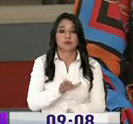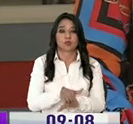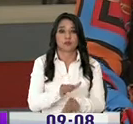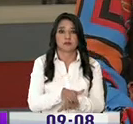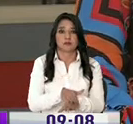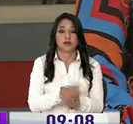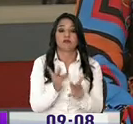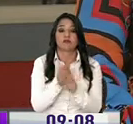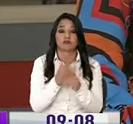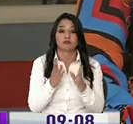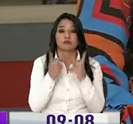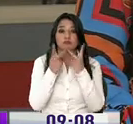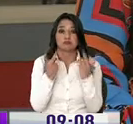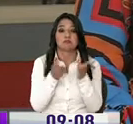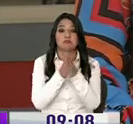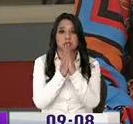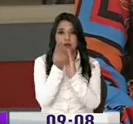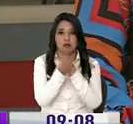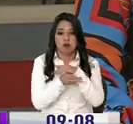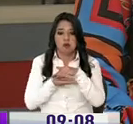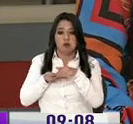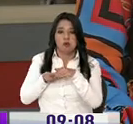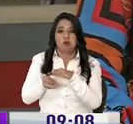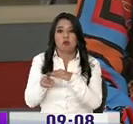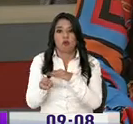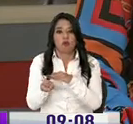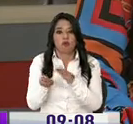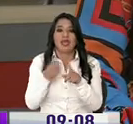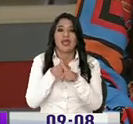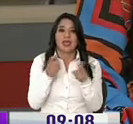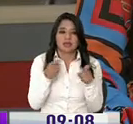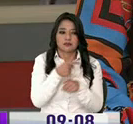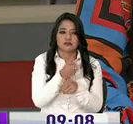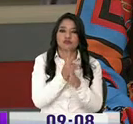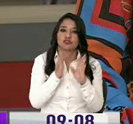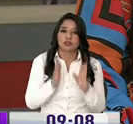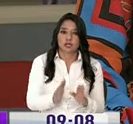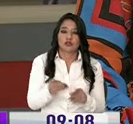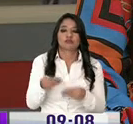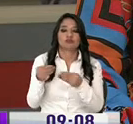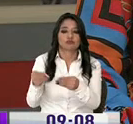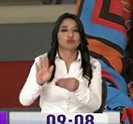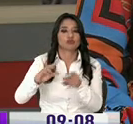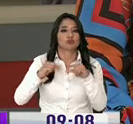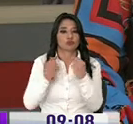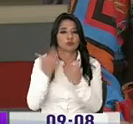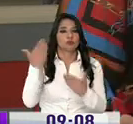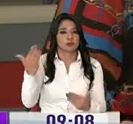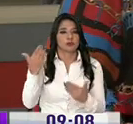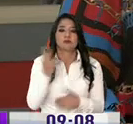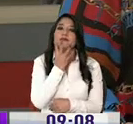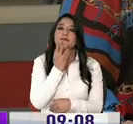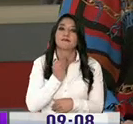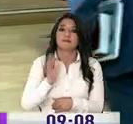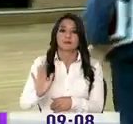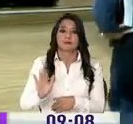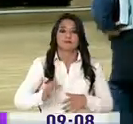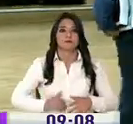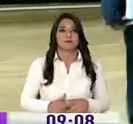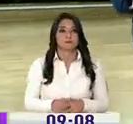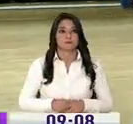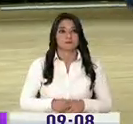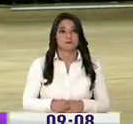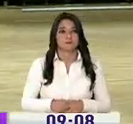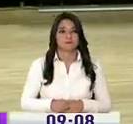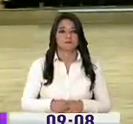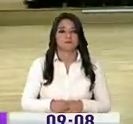de concusión por solicitar contribuciones a ex colaboradores para la Alianza Bolivariana Alfarista. Un poco